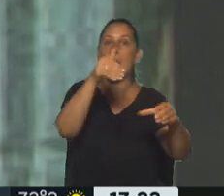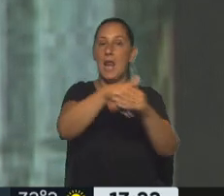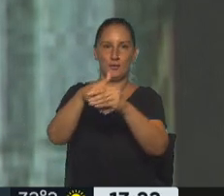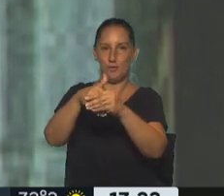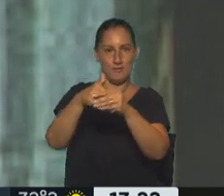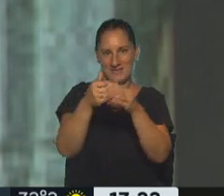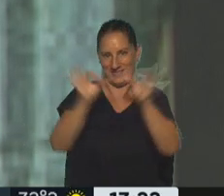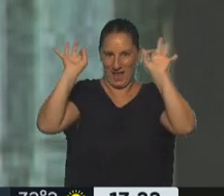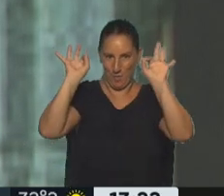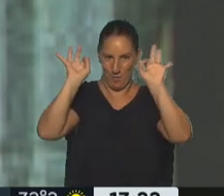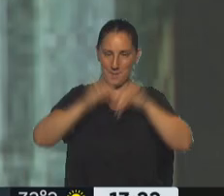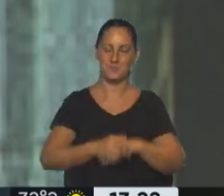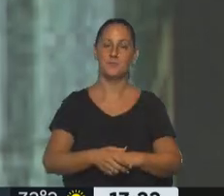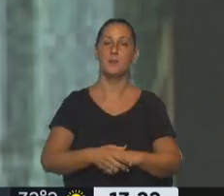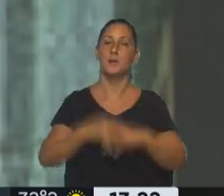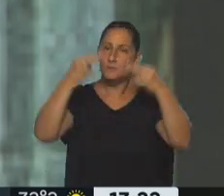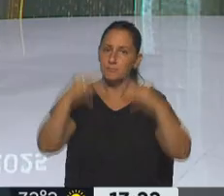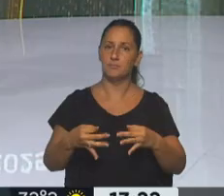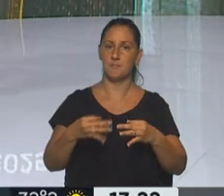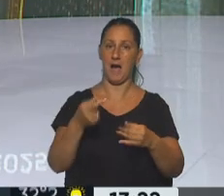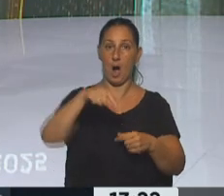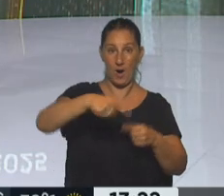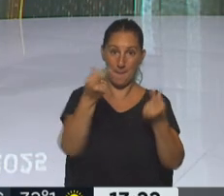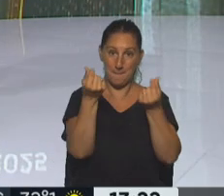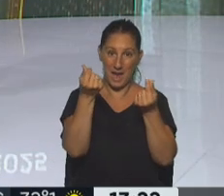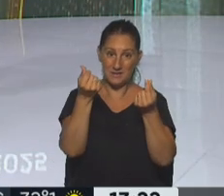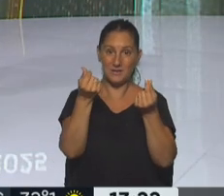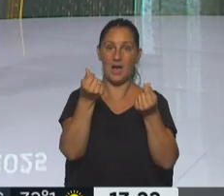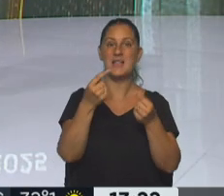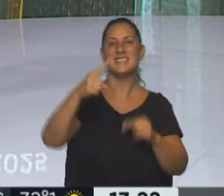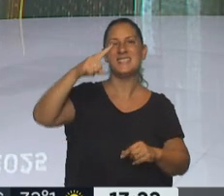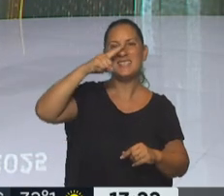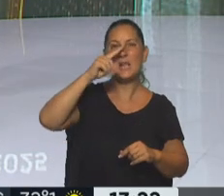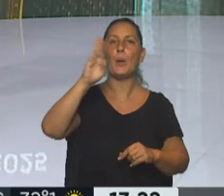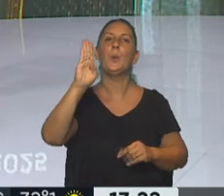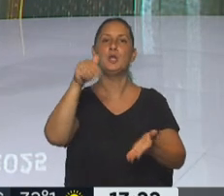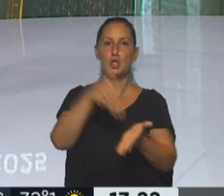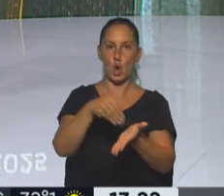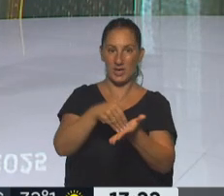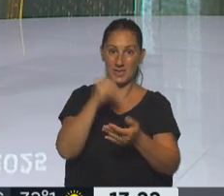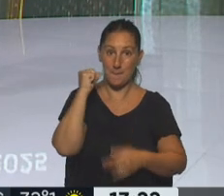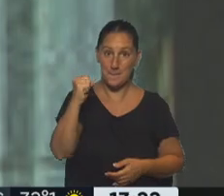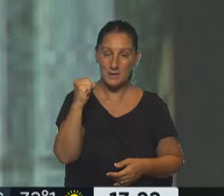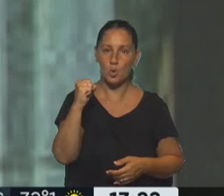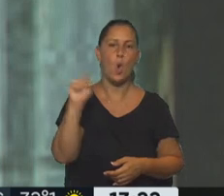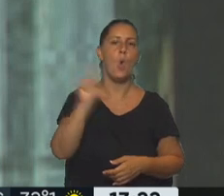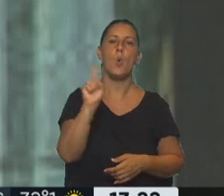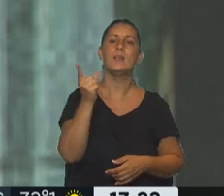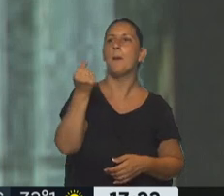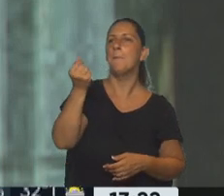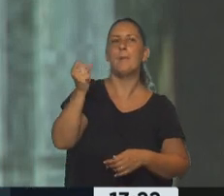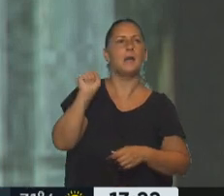a decirlo muy fácilmente la plata que se está discutiendo los famosos siete billones de pesos no es plata